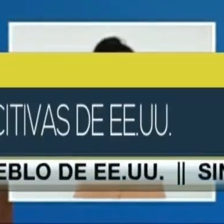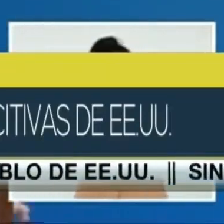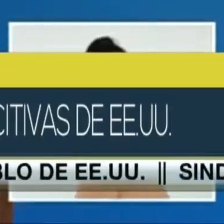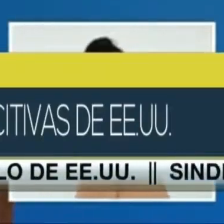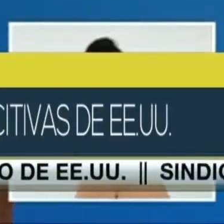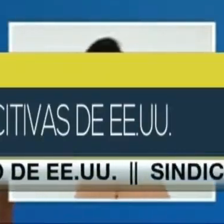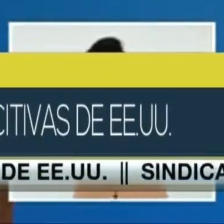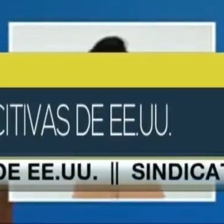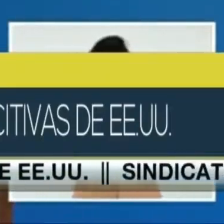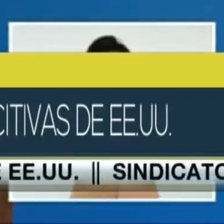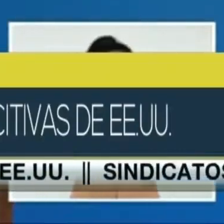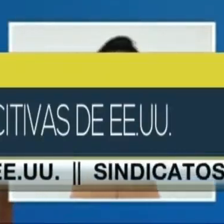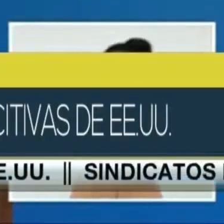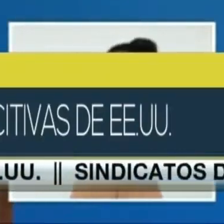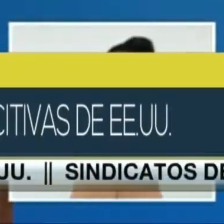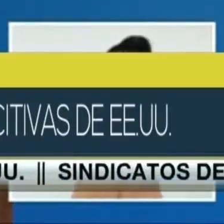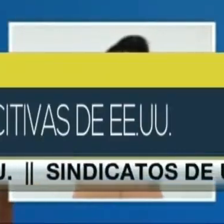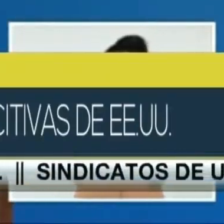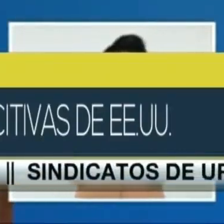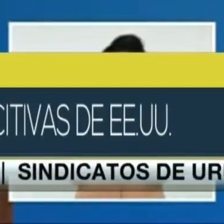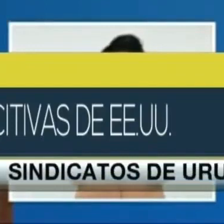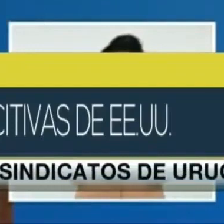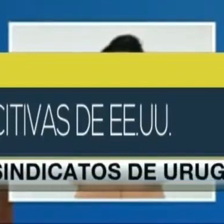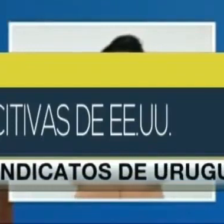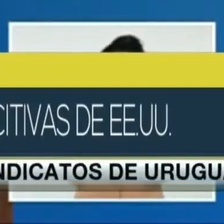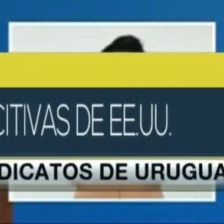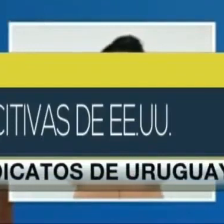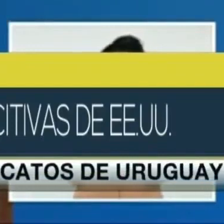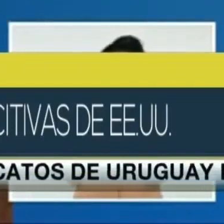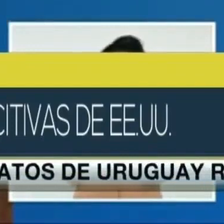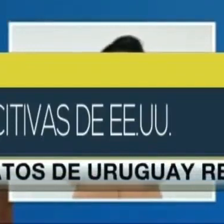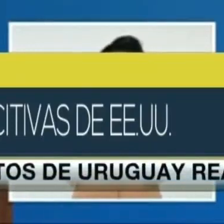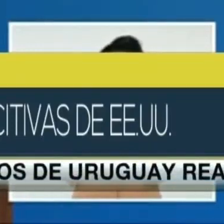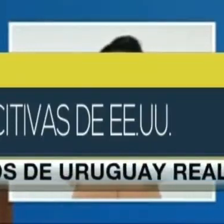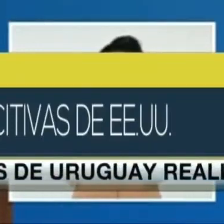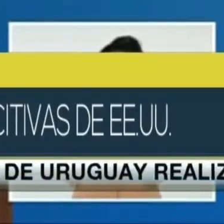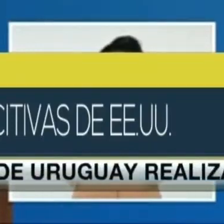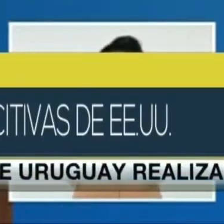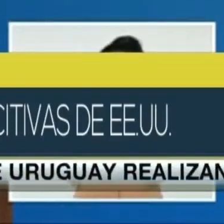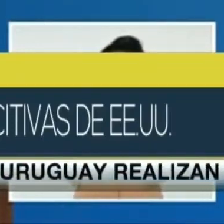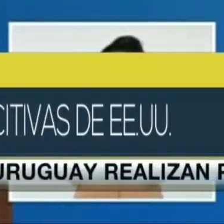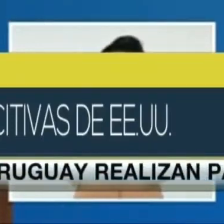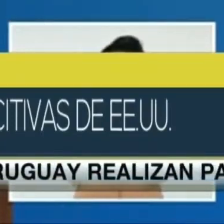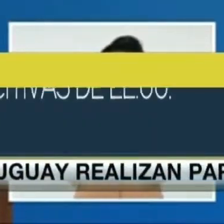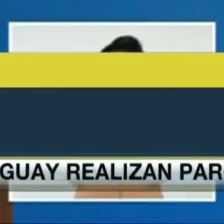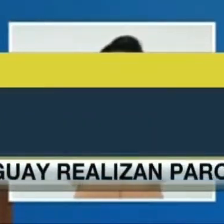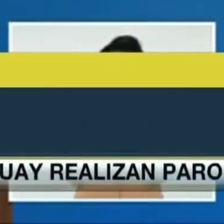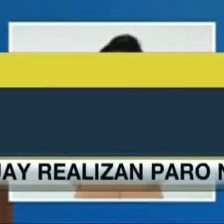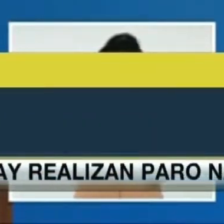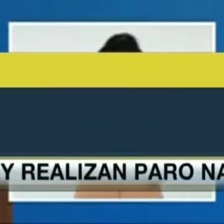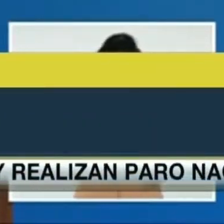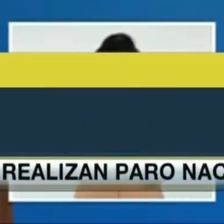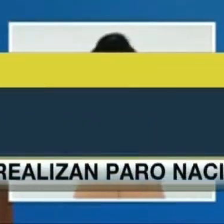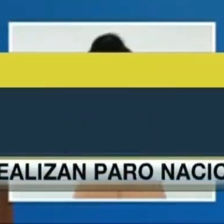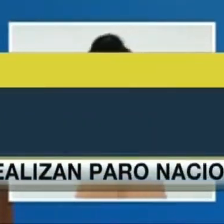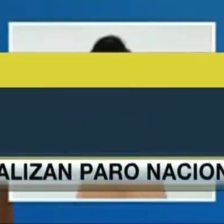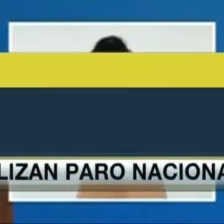personas que se han referido a eso a que presenten nombres, lugares